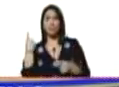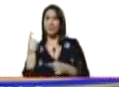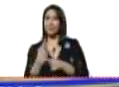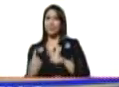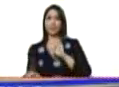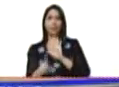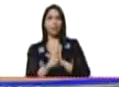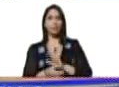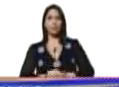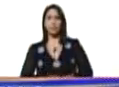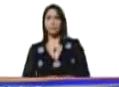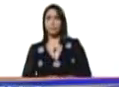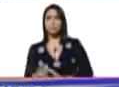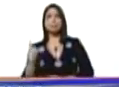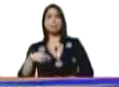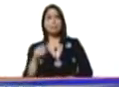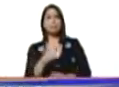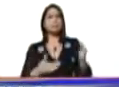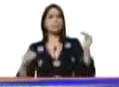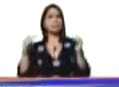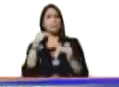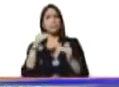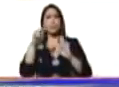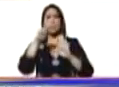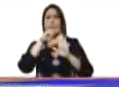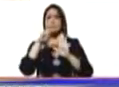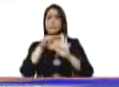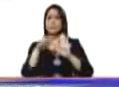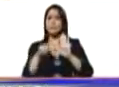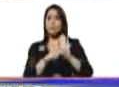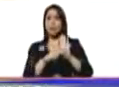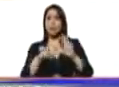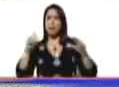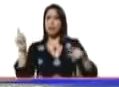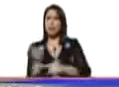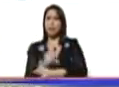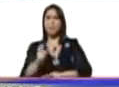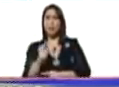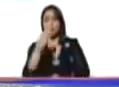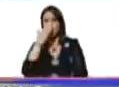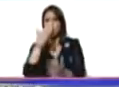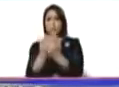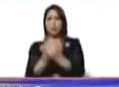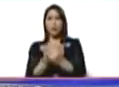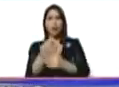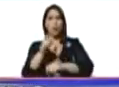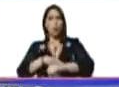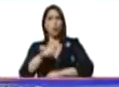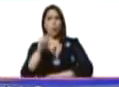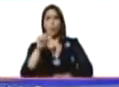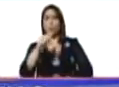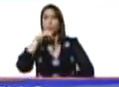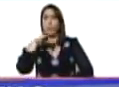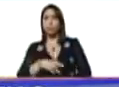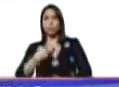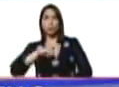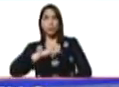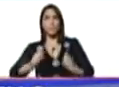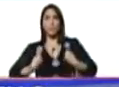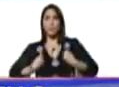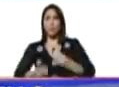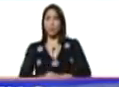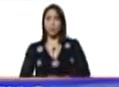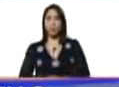ley que tenga un alto nivel de audacia para enfrentar el momento histórico que estamos viviendo, momento histórico